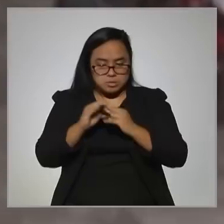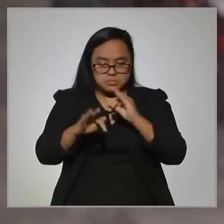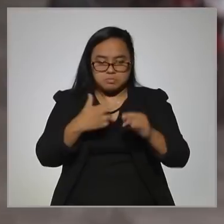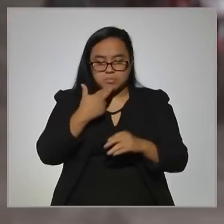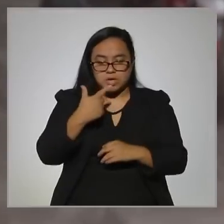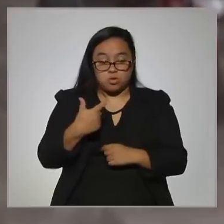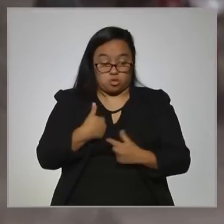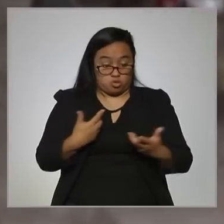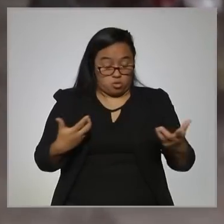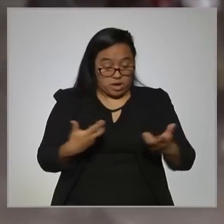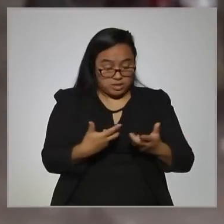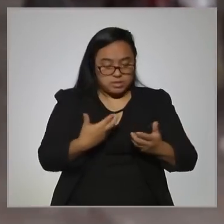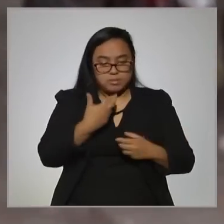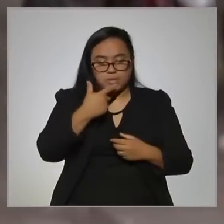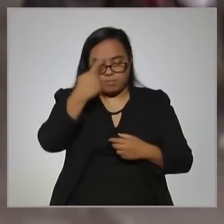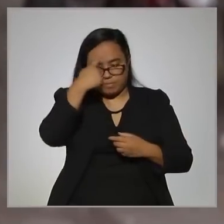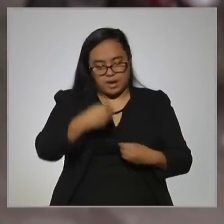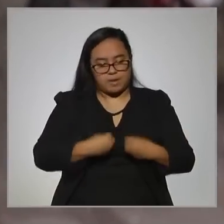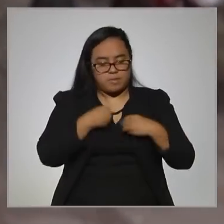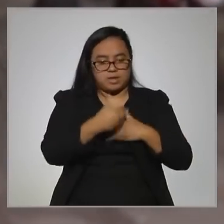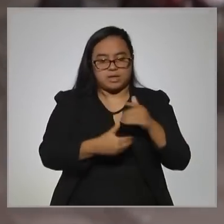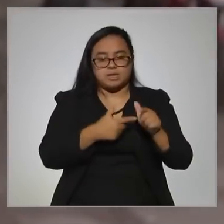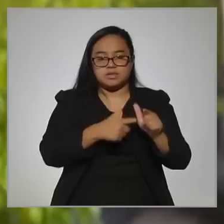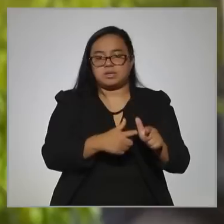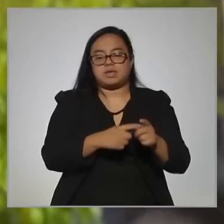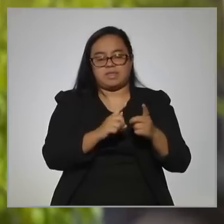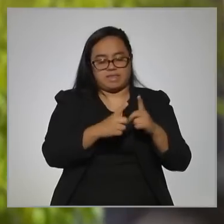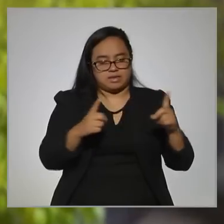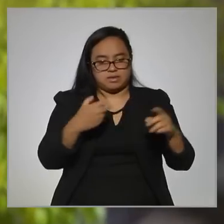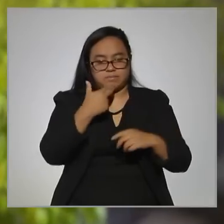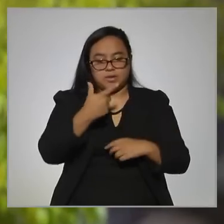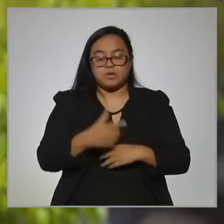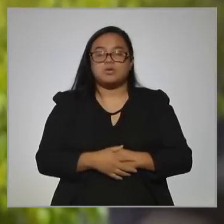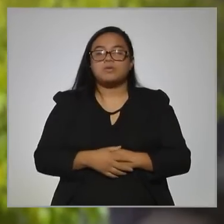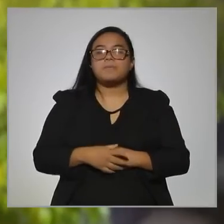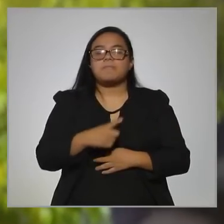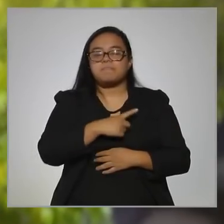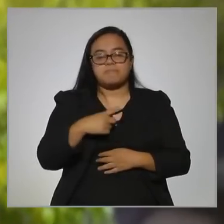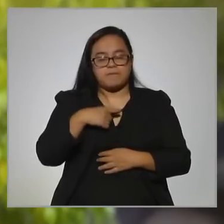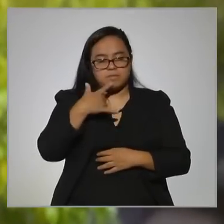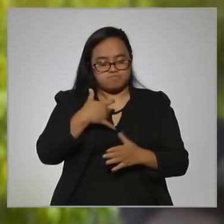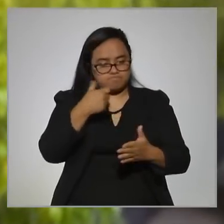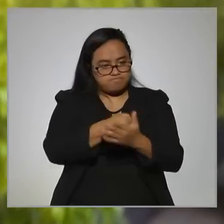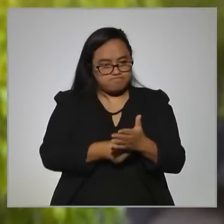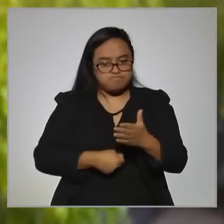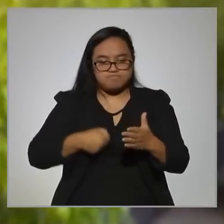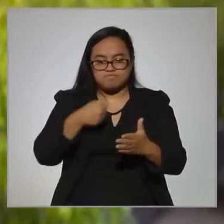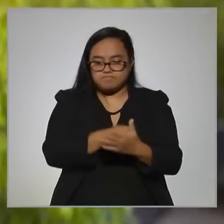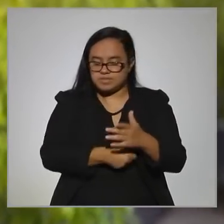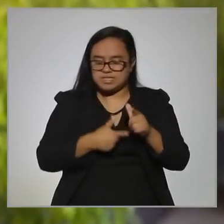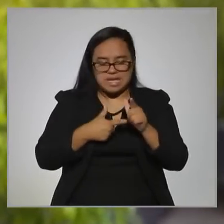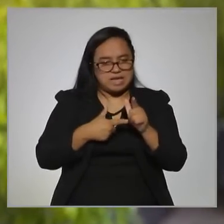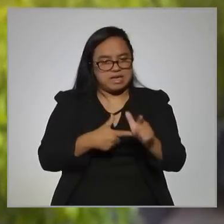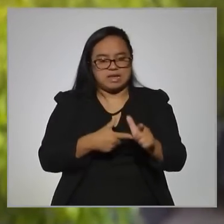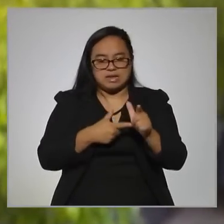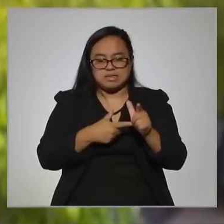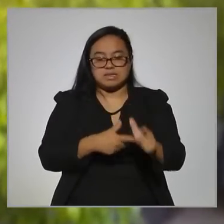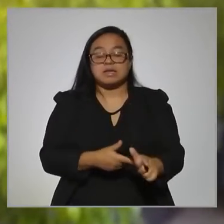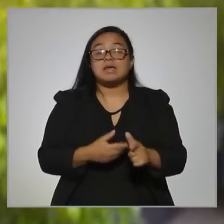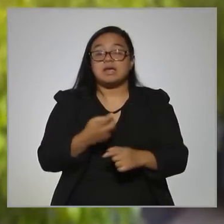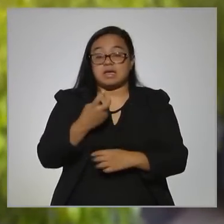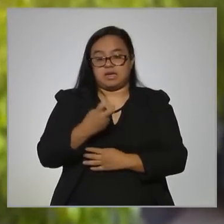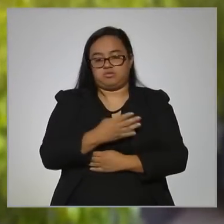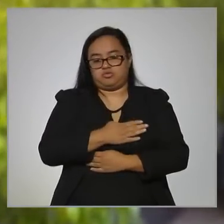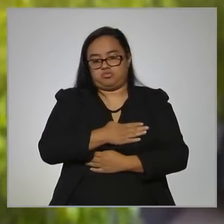mejor en lo que hago para vivir, desarrollarme mejor. La perseverancia. Yo creo que siempre es bueno